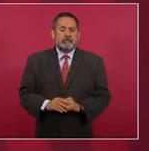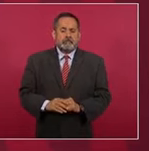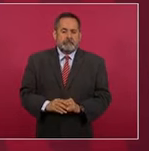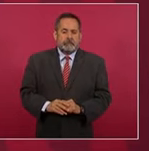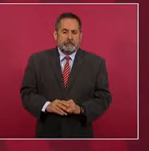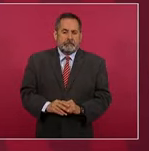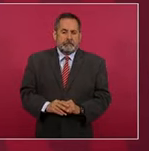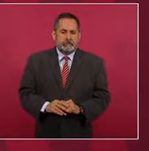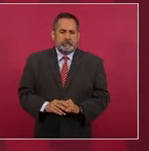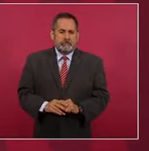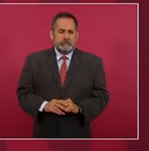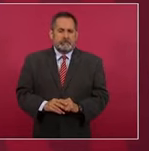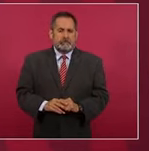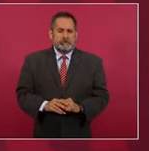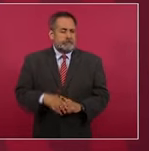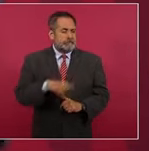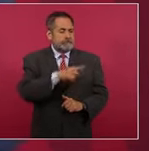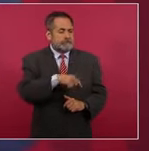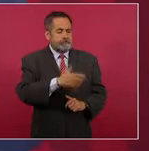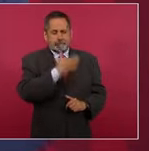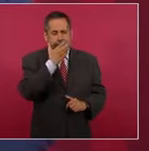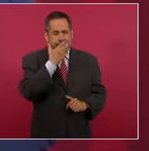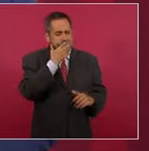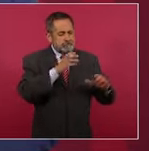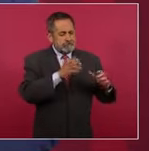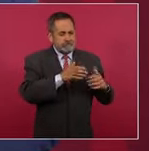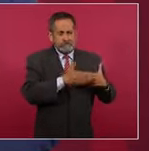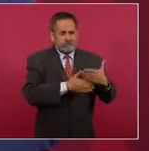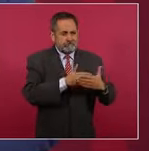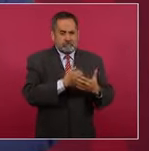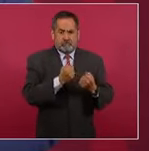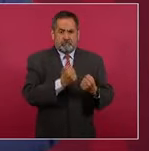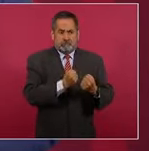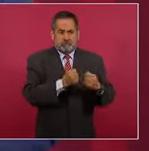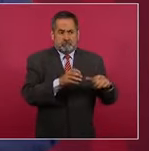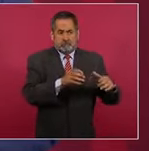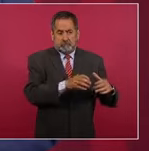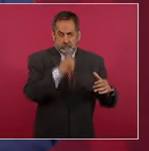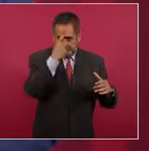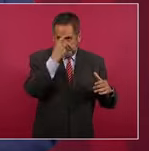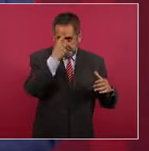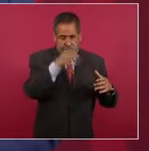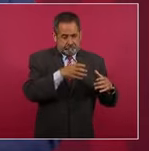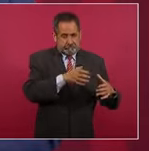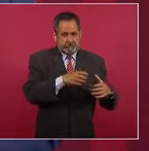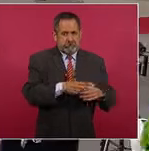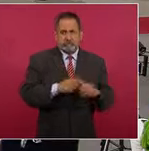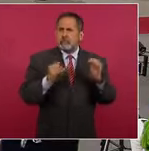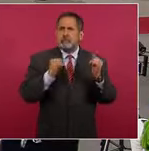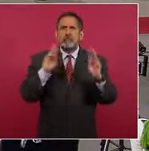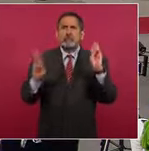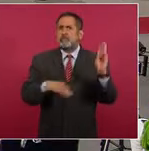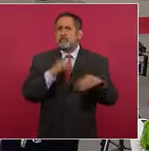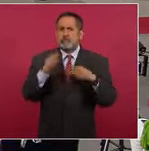Siempre he dicho, pues, que el conservadurismo en México es muy fuerte, como en el mundo.